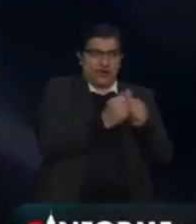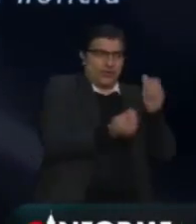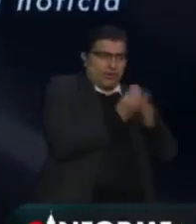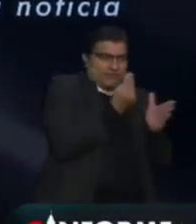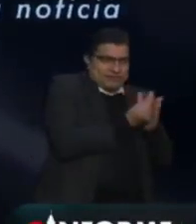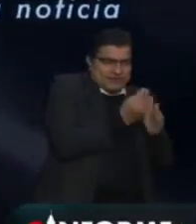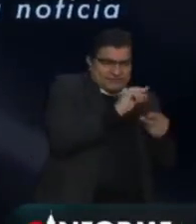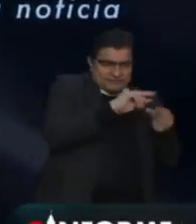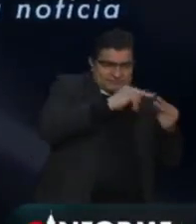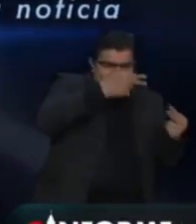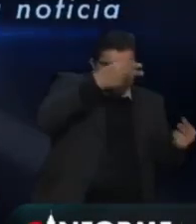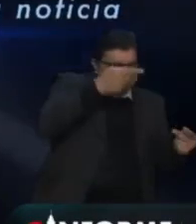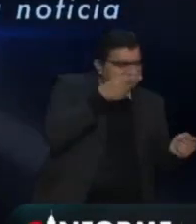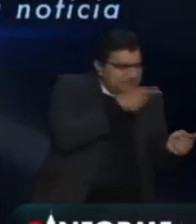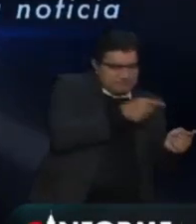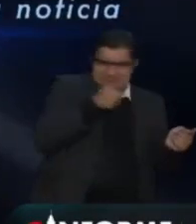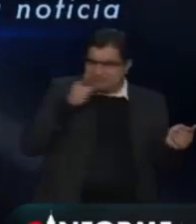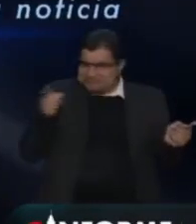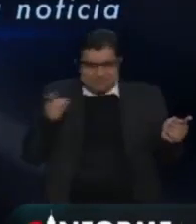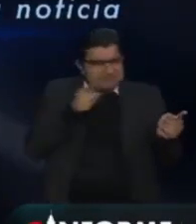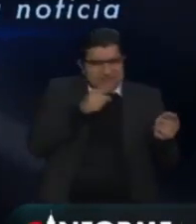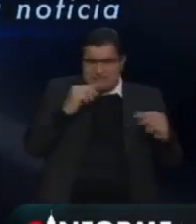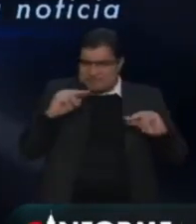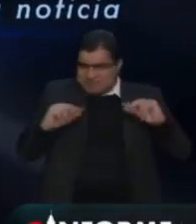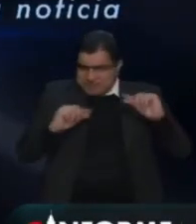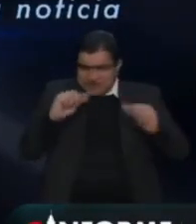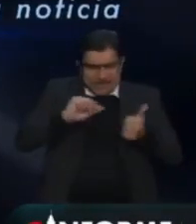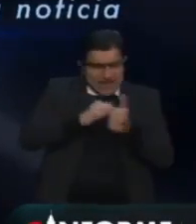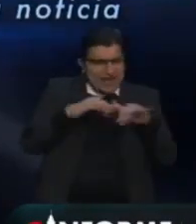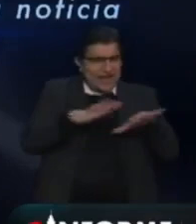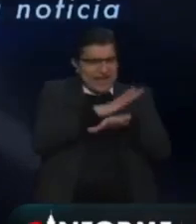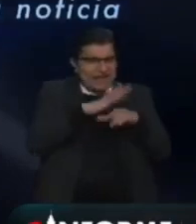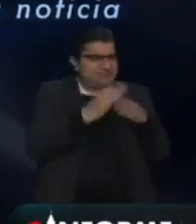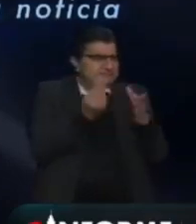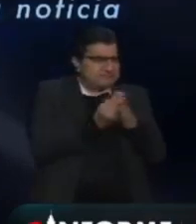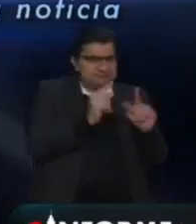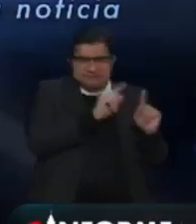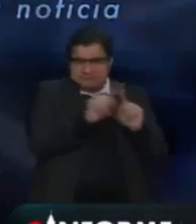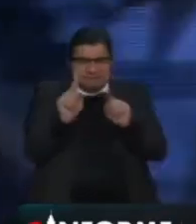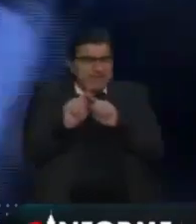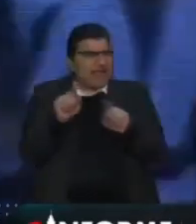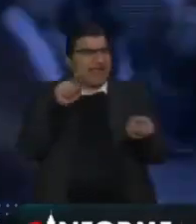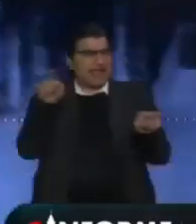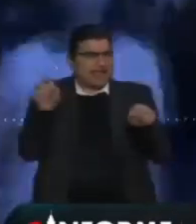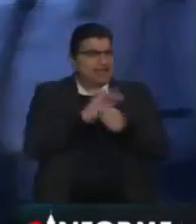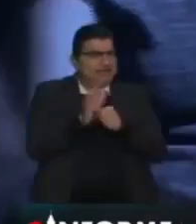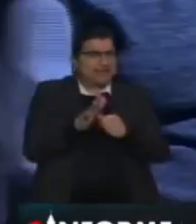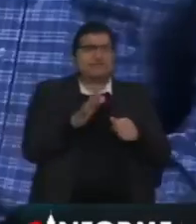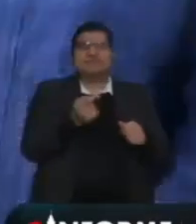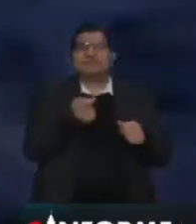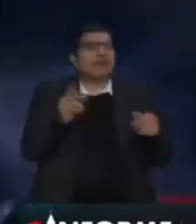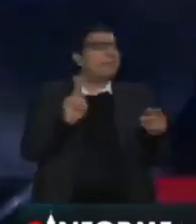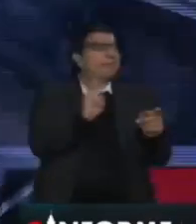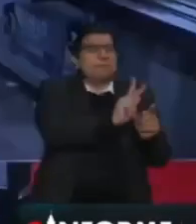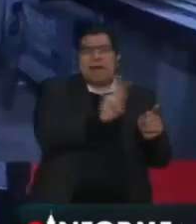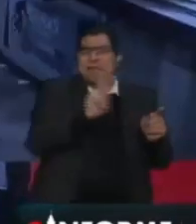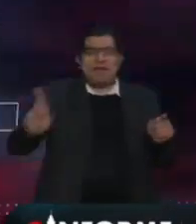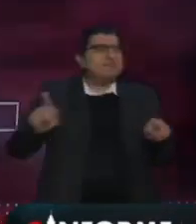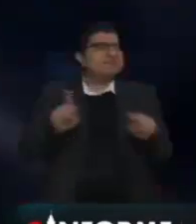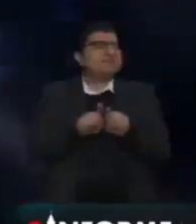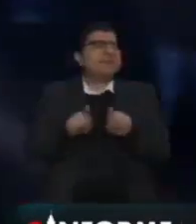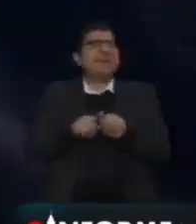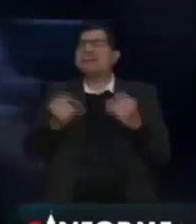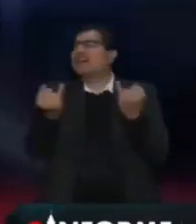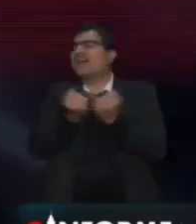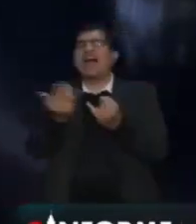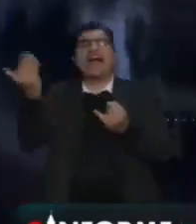secuencias genéticas. Y hemos visto que el desplazamiento de las mutaciones y los cambios que presentan son muy en línea de lo que yo habíamos